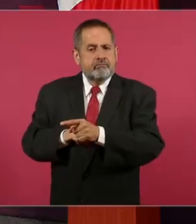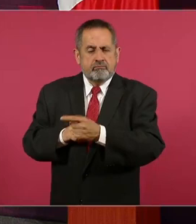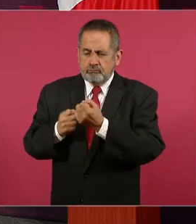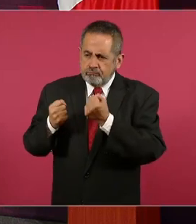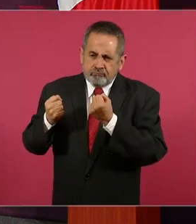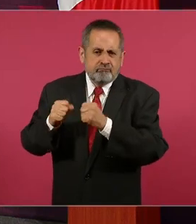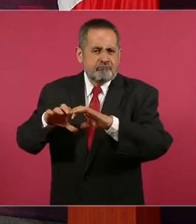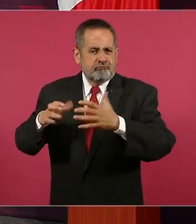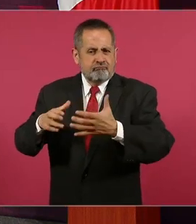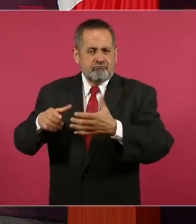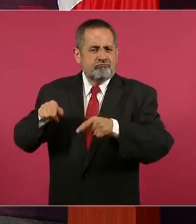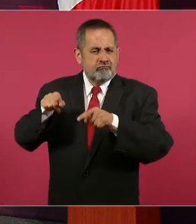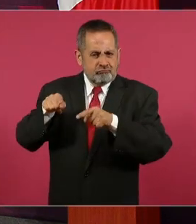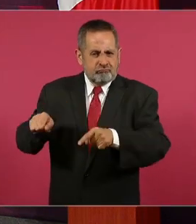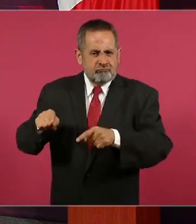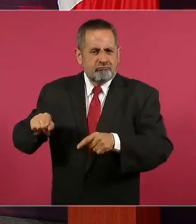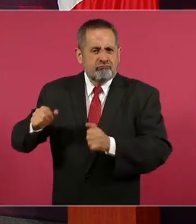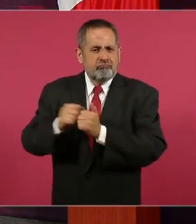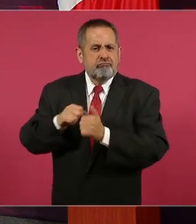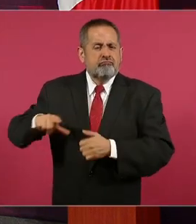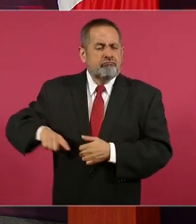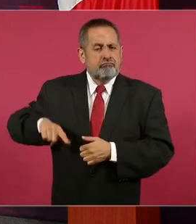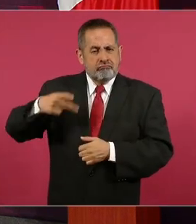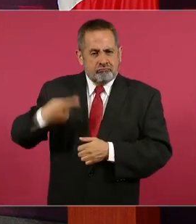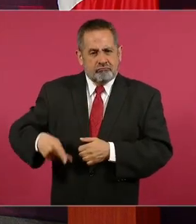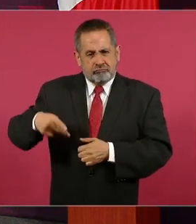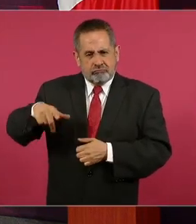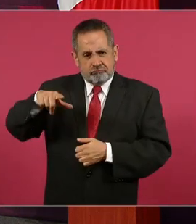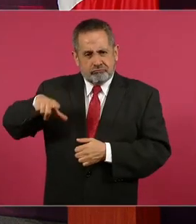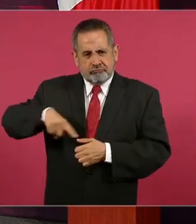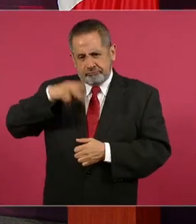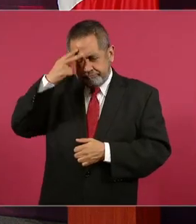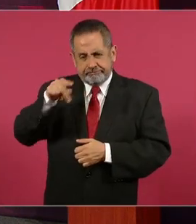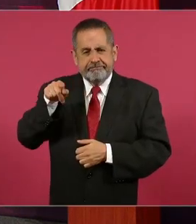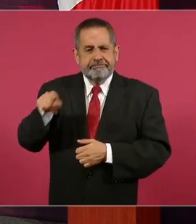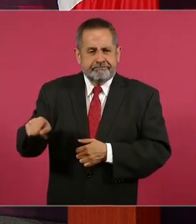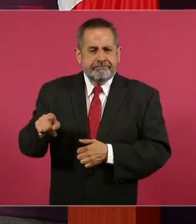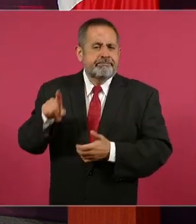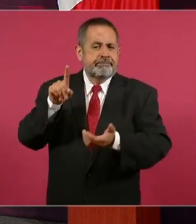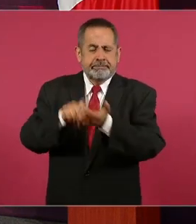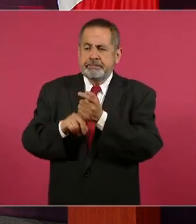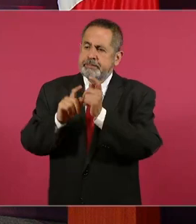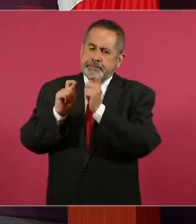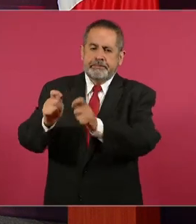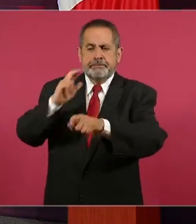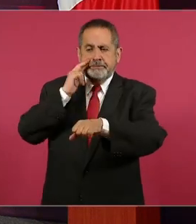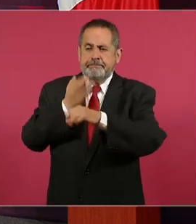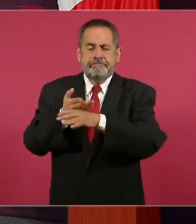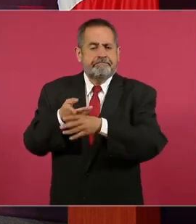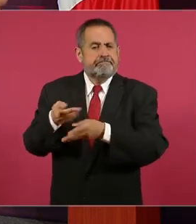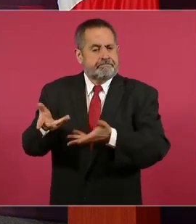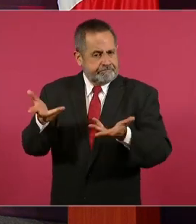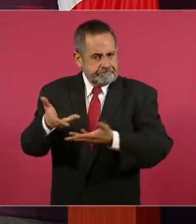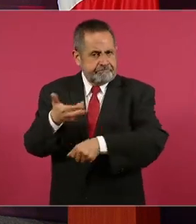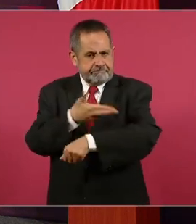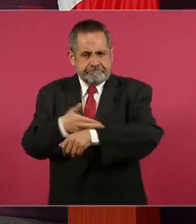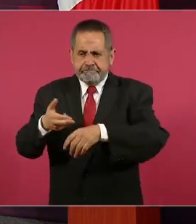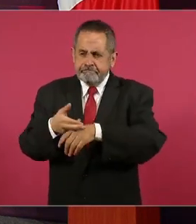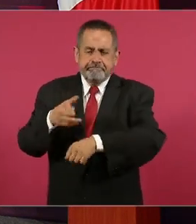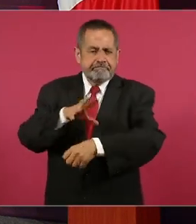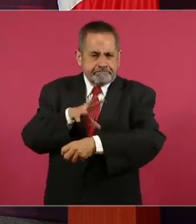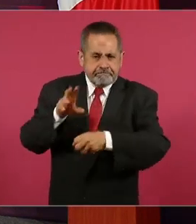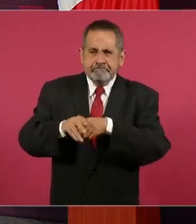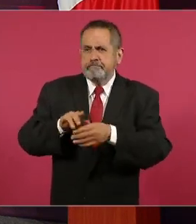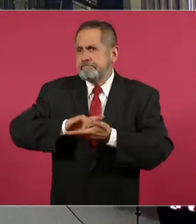fuerte del Estado mexicano sea la encargada de manejar